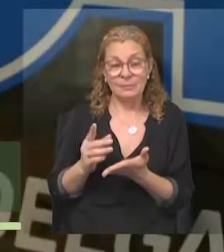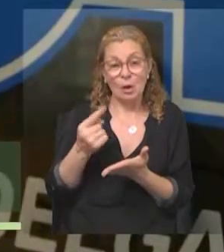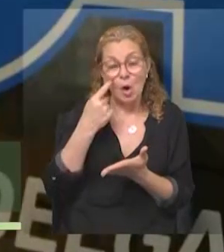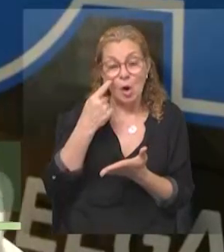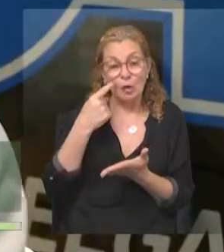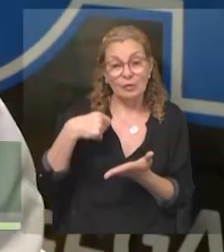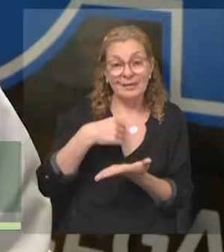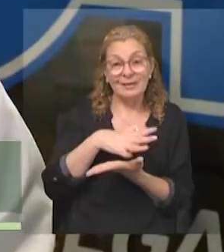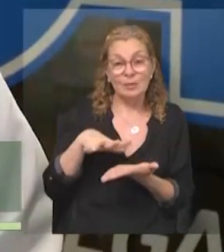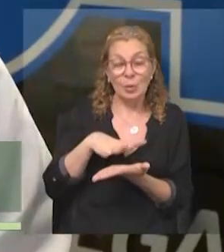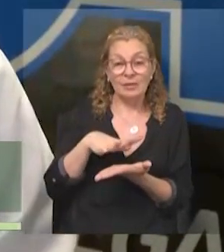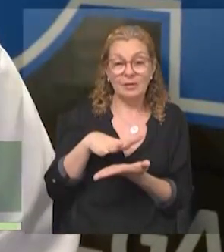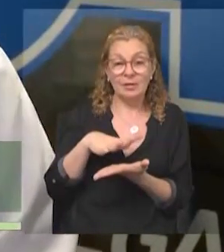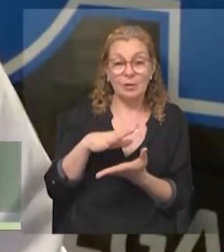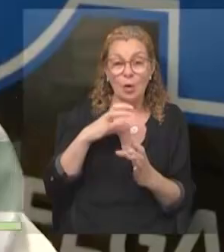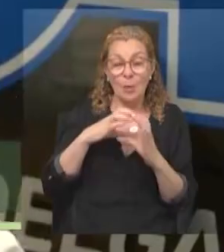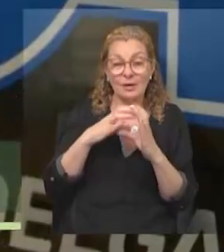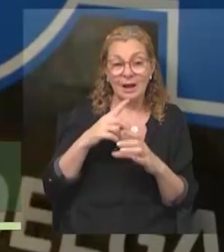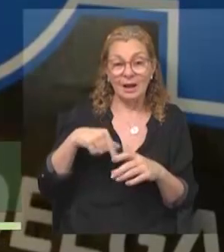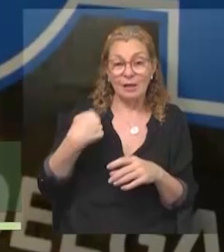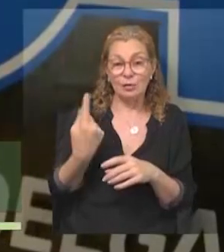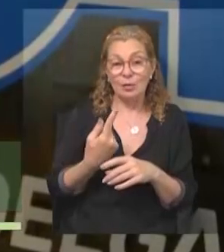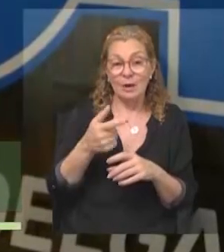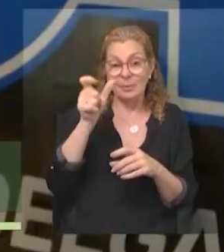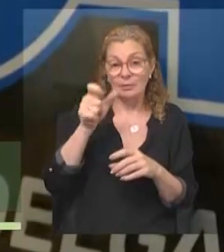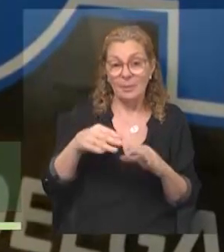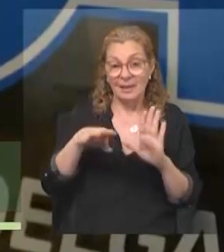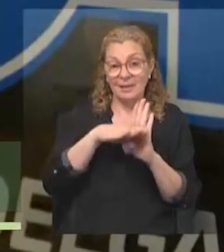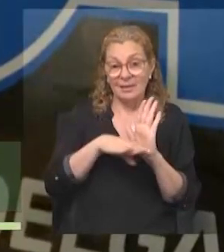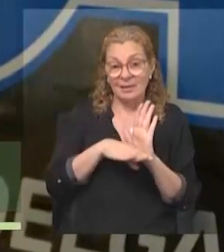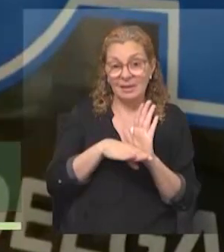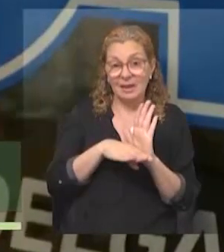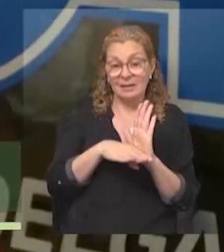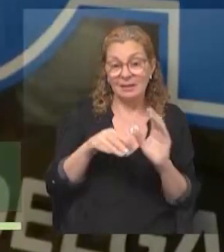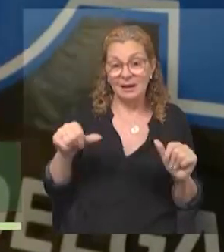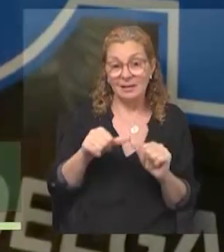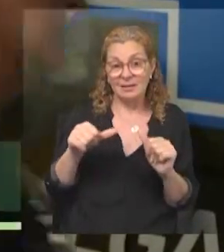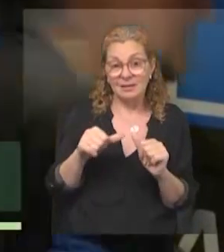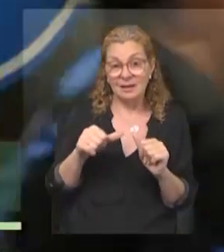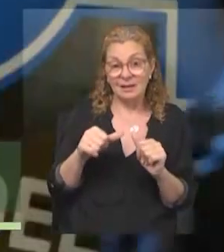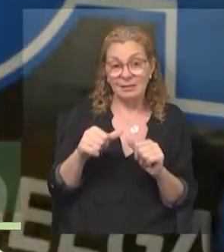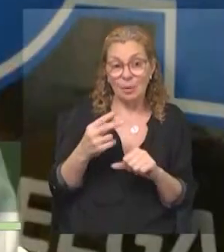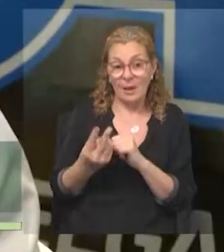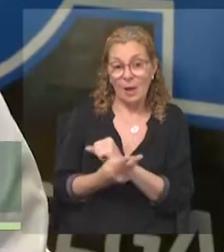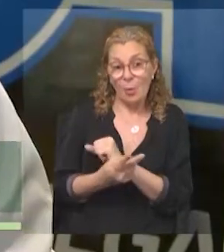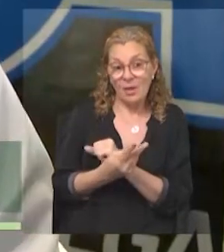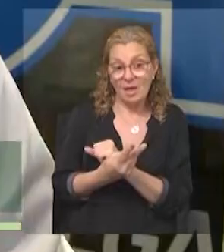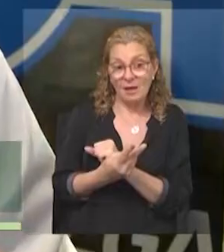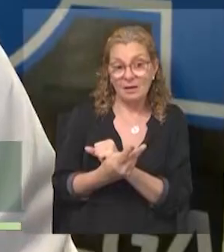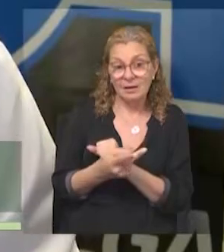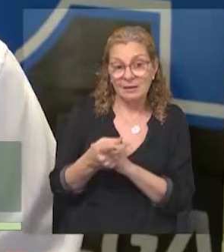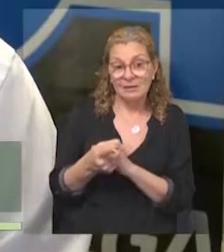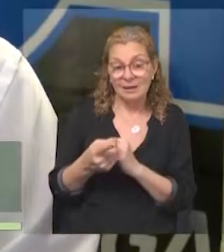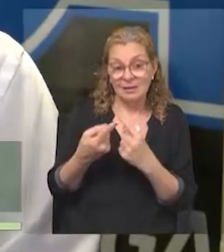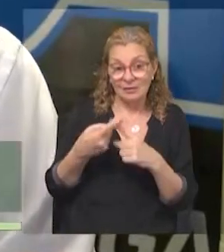situación eh comunicar a la población Qué medidas se están realizando con carácter preventivo para que este